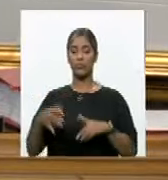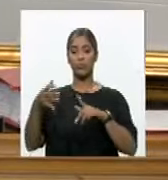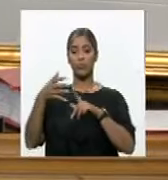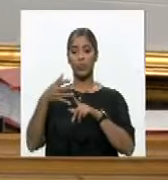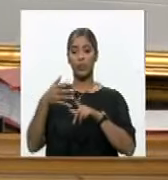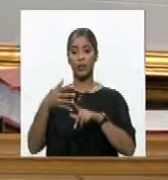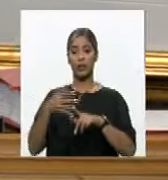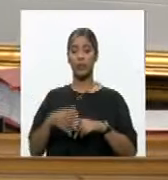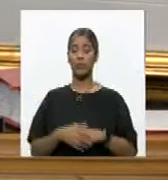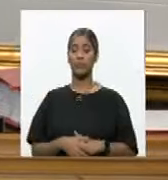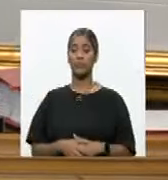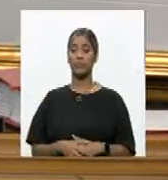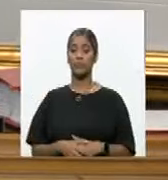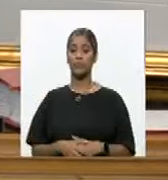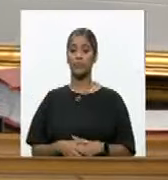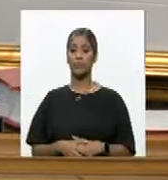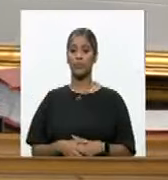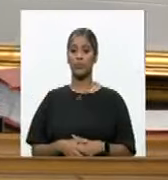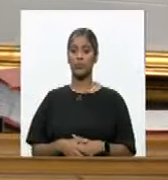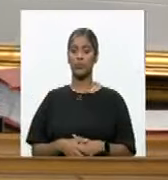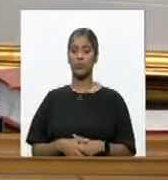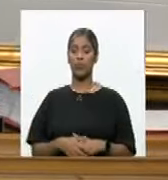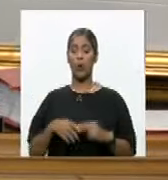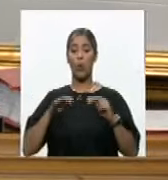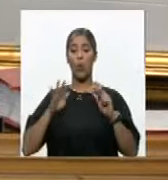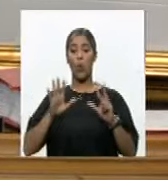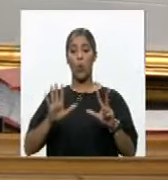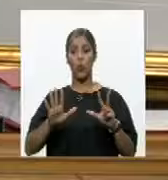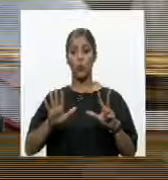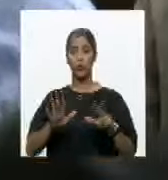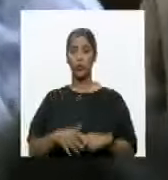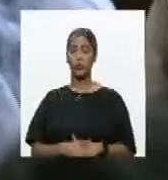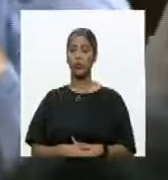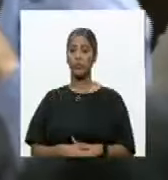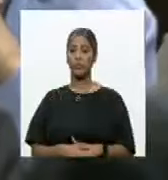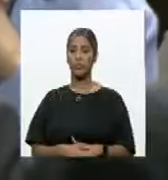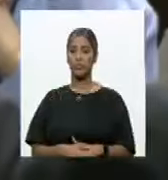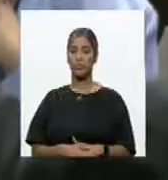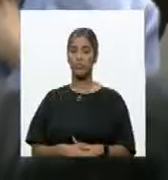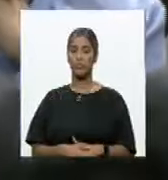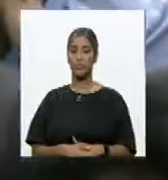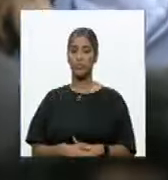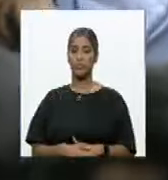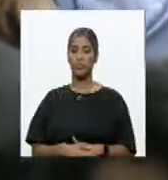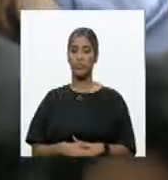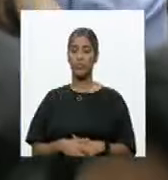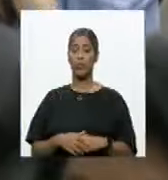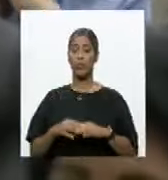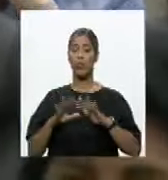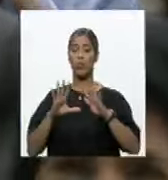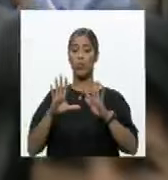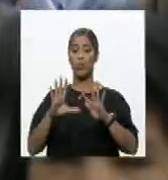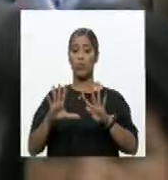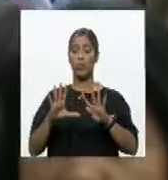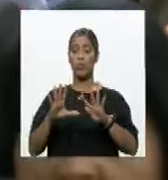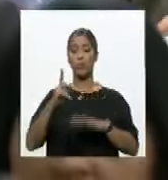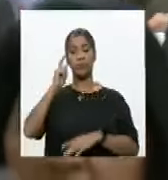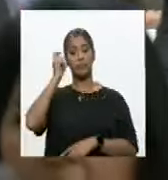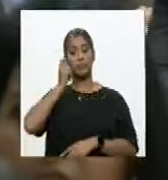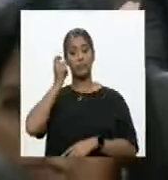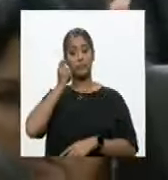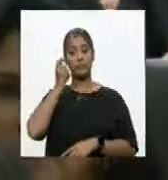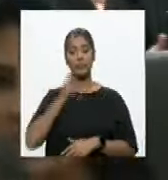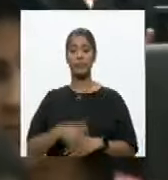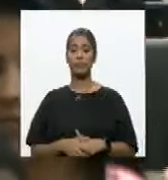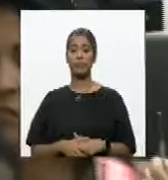diputado Bernabé Gutiérrez, diputada Desiree Santos Amaral y diputado José